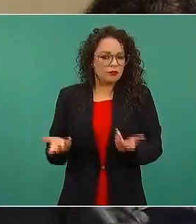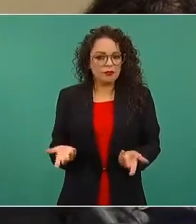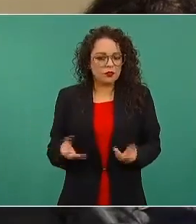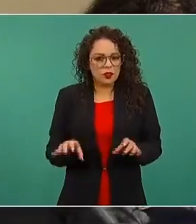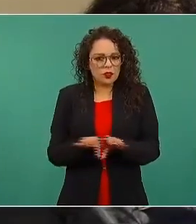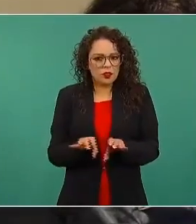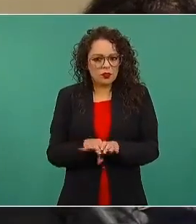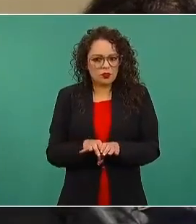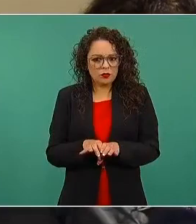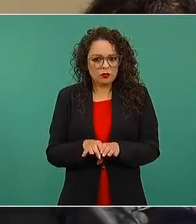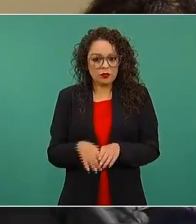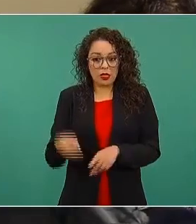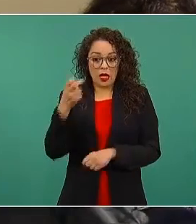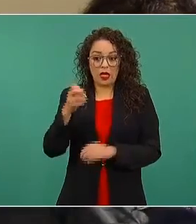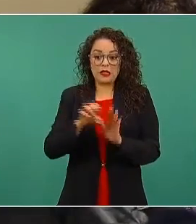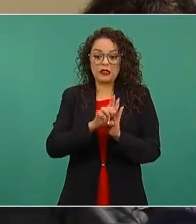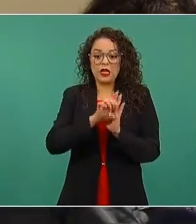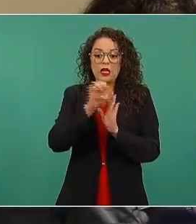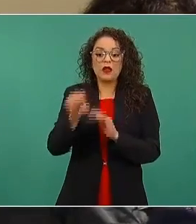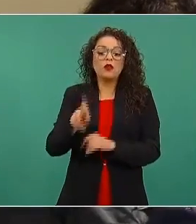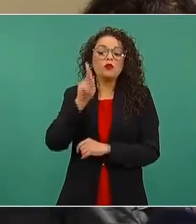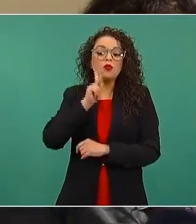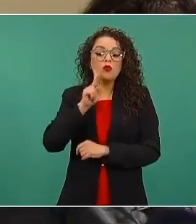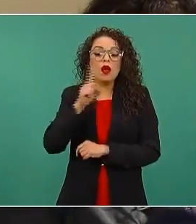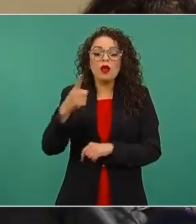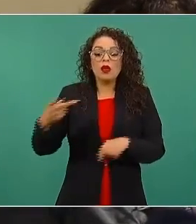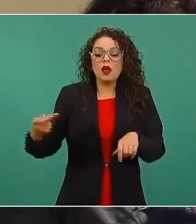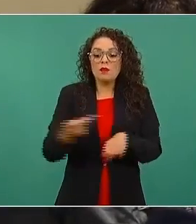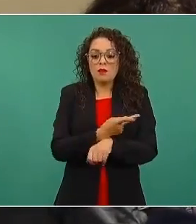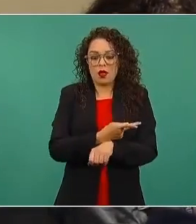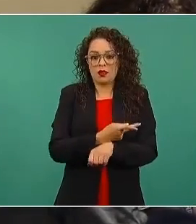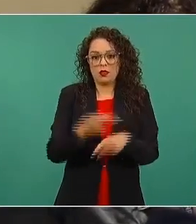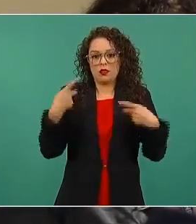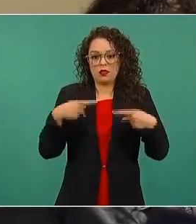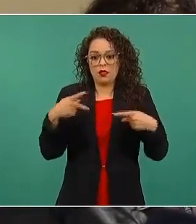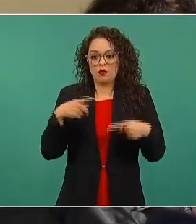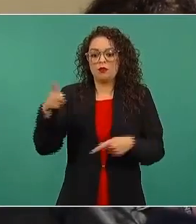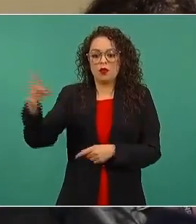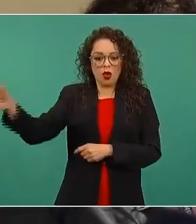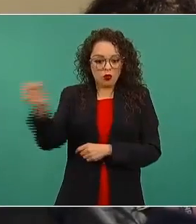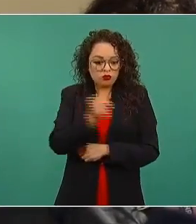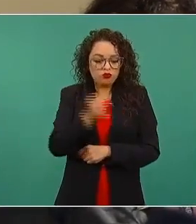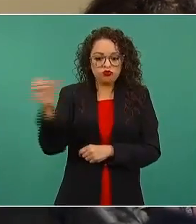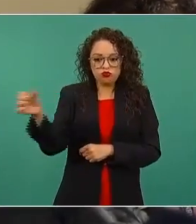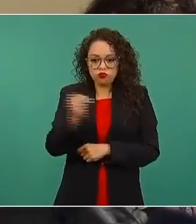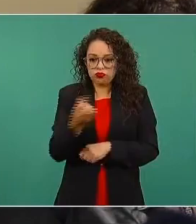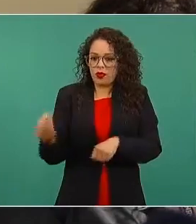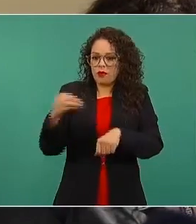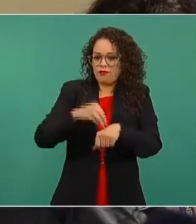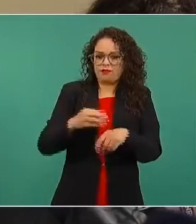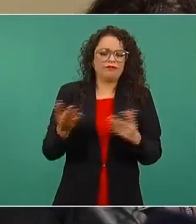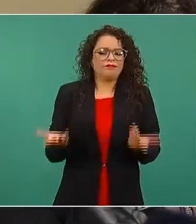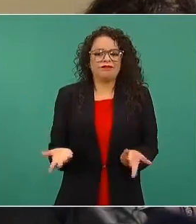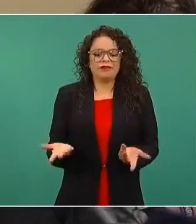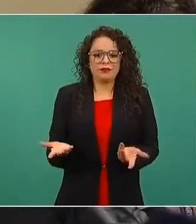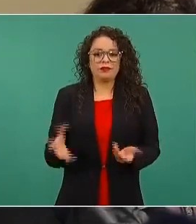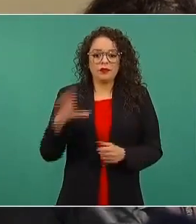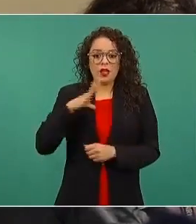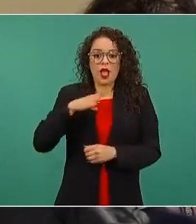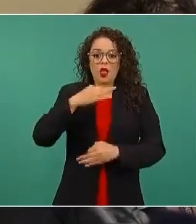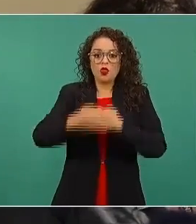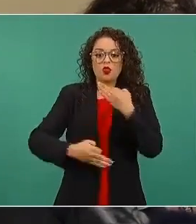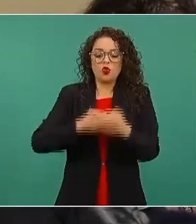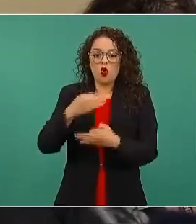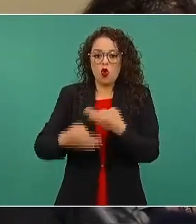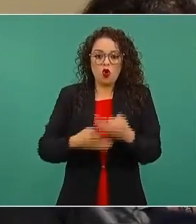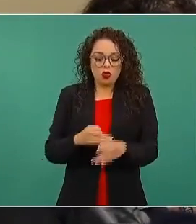una pequeña muestra de lo que está pasando y de la gente que está metiendo. Entonces, tiene todos los círculos, así como